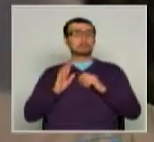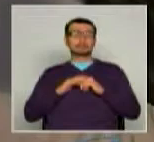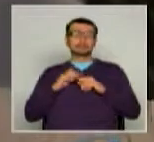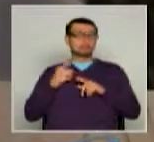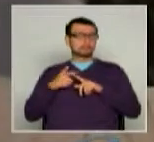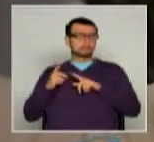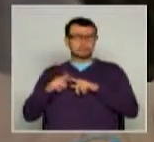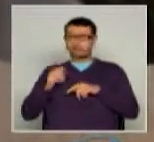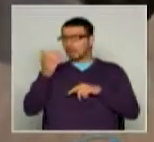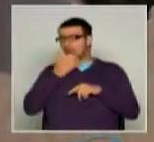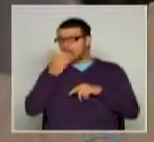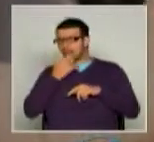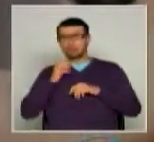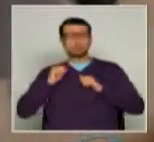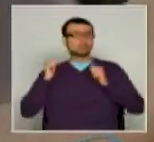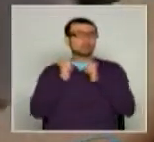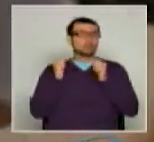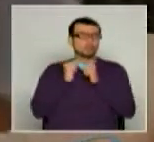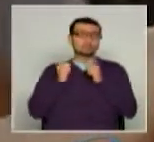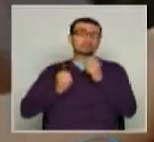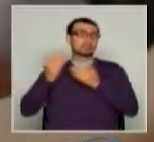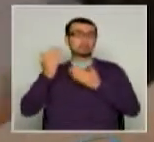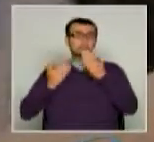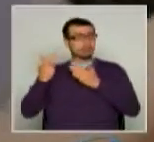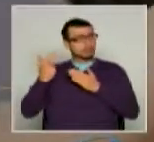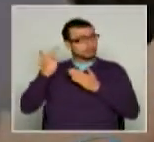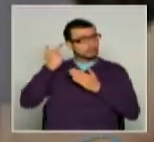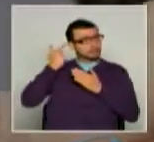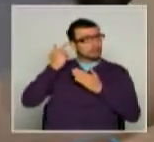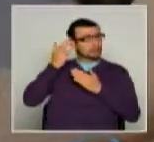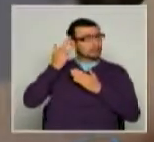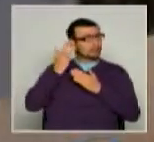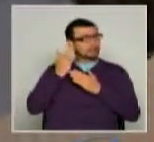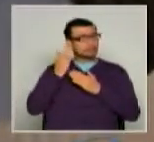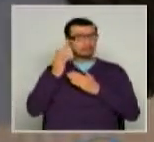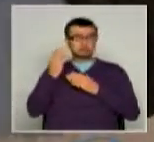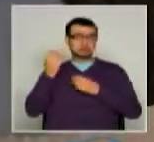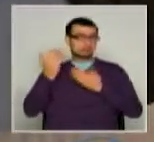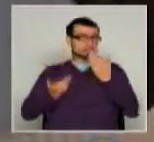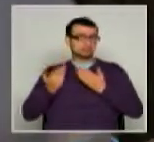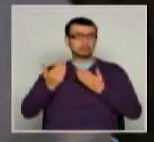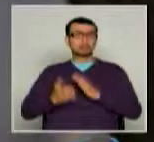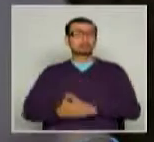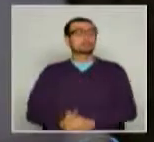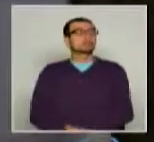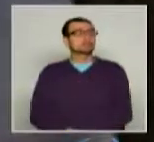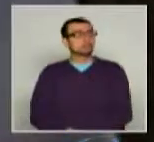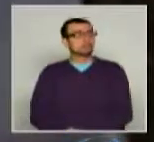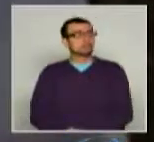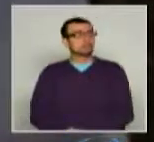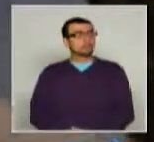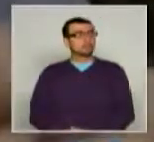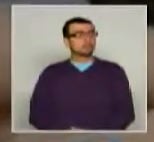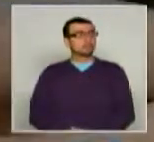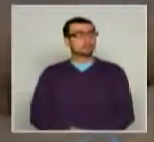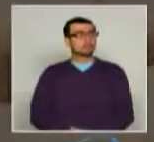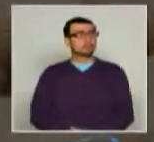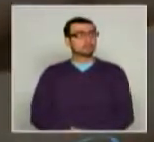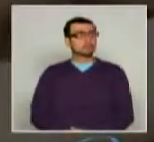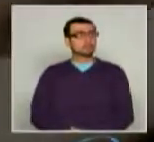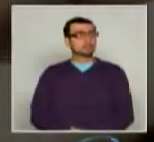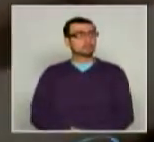irradiar calor o irradiar frío, dependiendo de lo que necesitemos estabilizar dentro de esos puntos acupunturales.